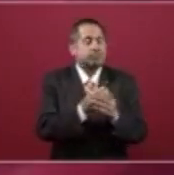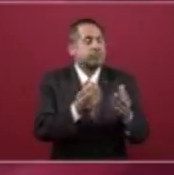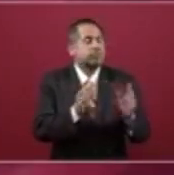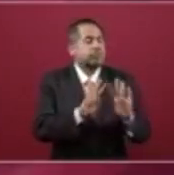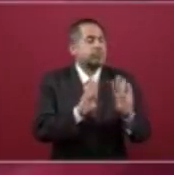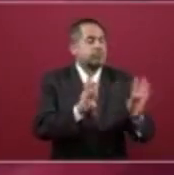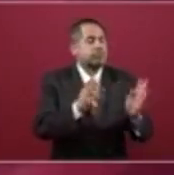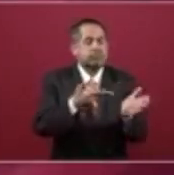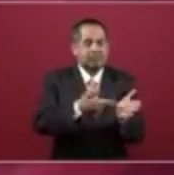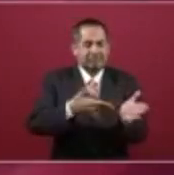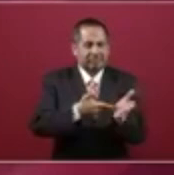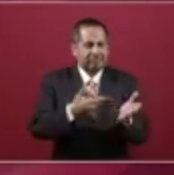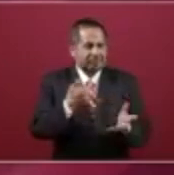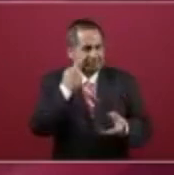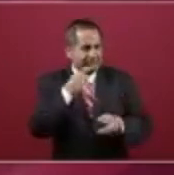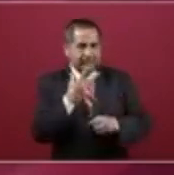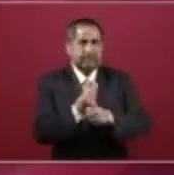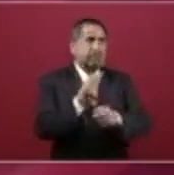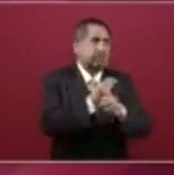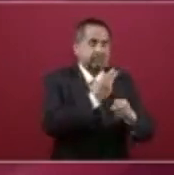de reparación